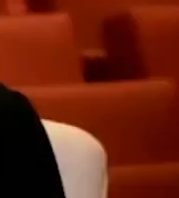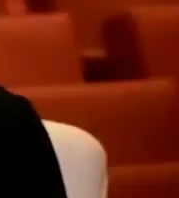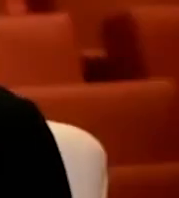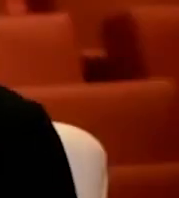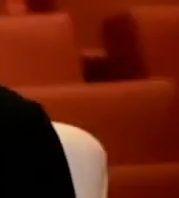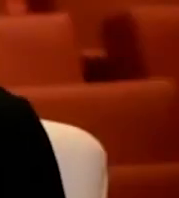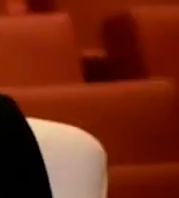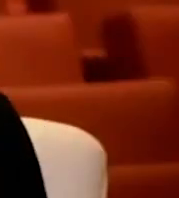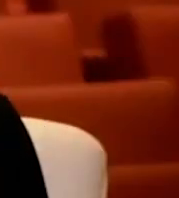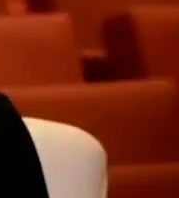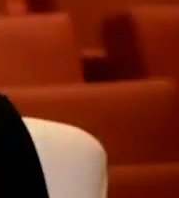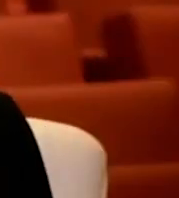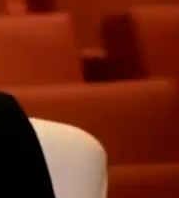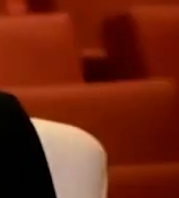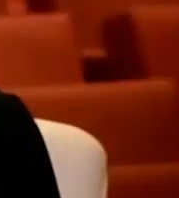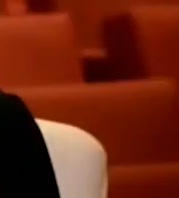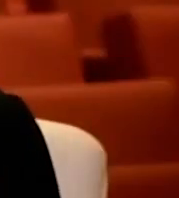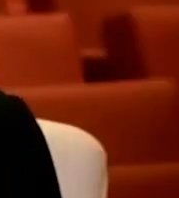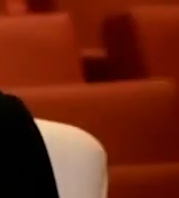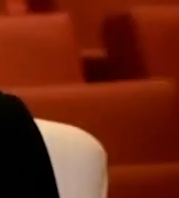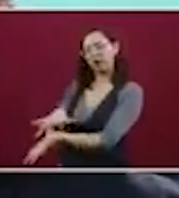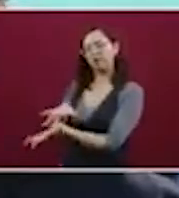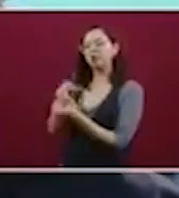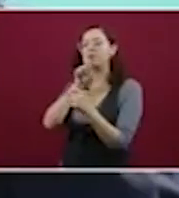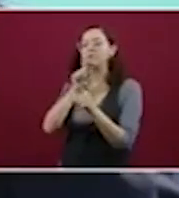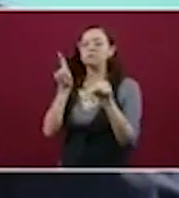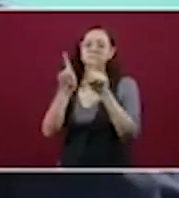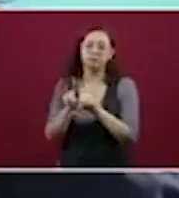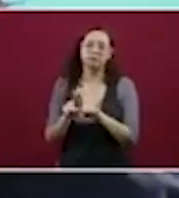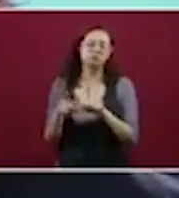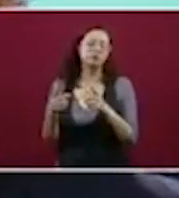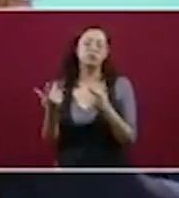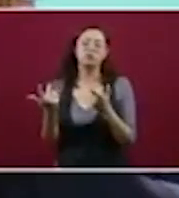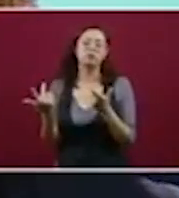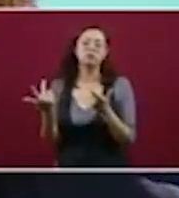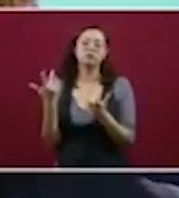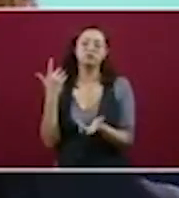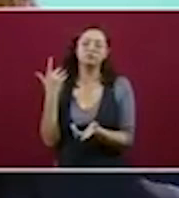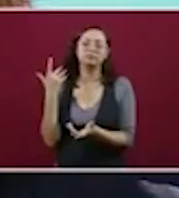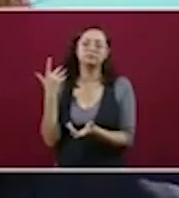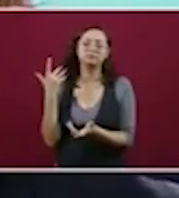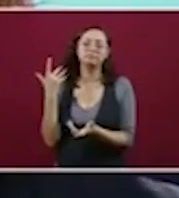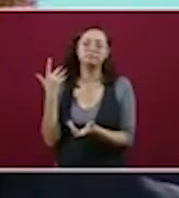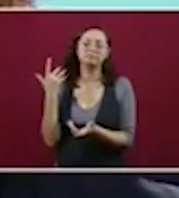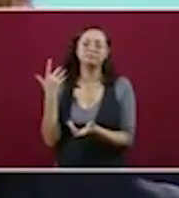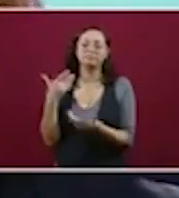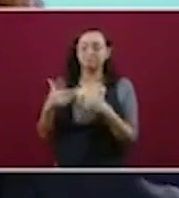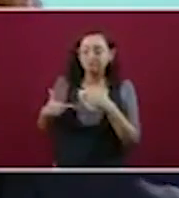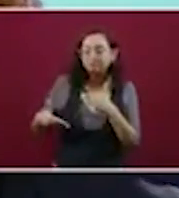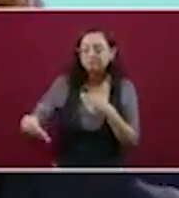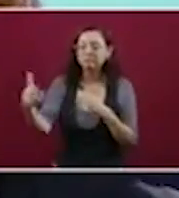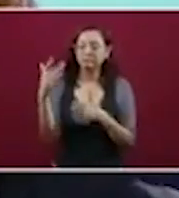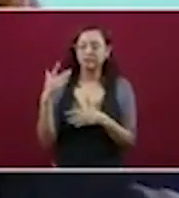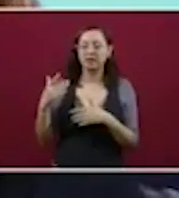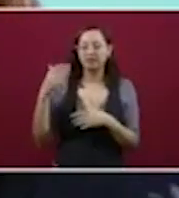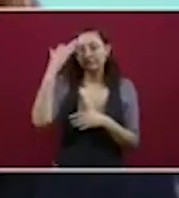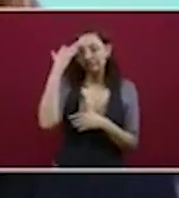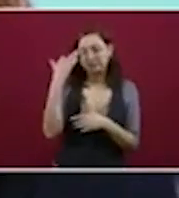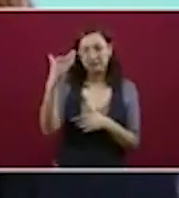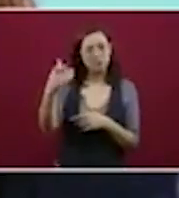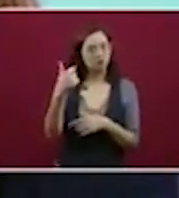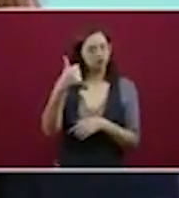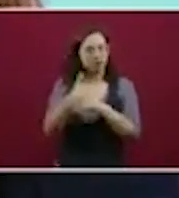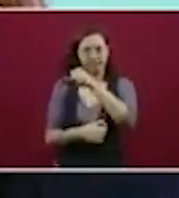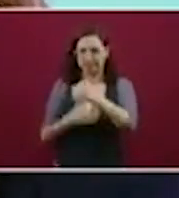de la Suprema Corte de Justicia de la Nación. Diana Álvarez Mauri es la actual subsecretaria de Desarrollo Democrático,